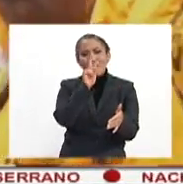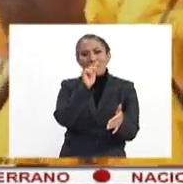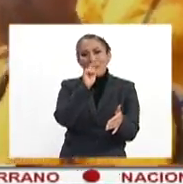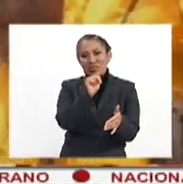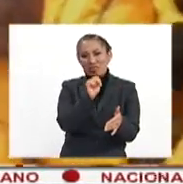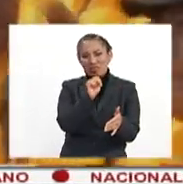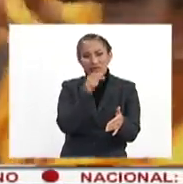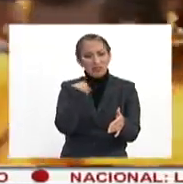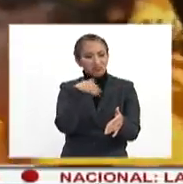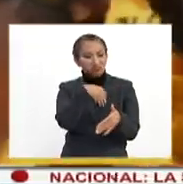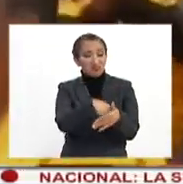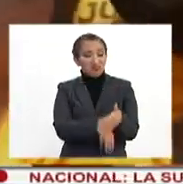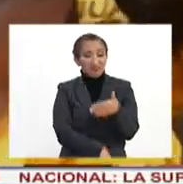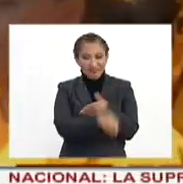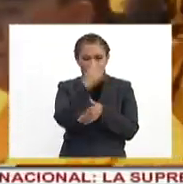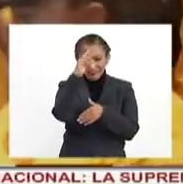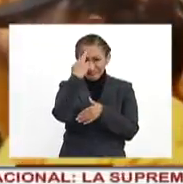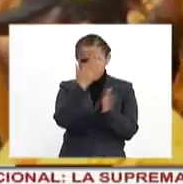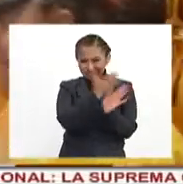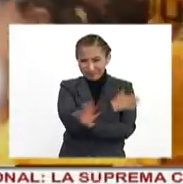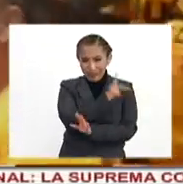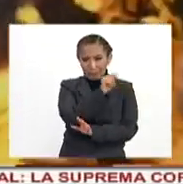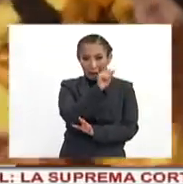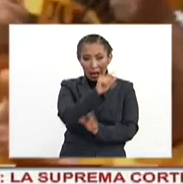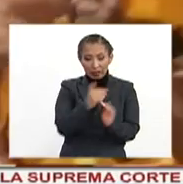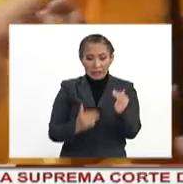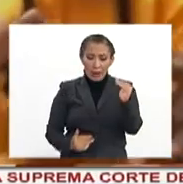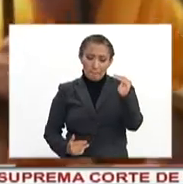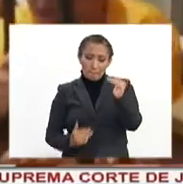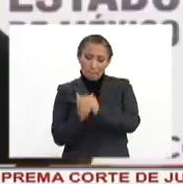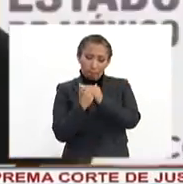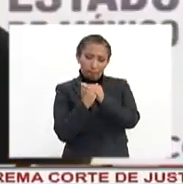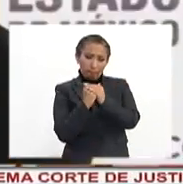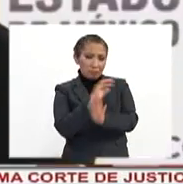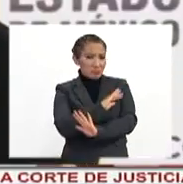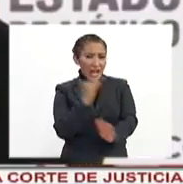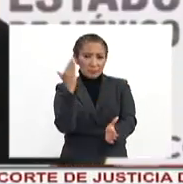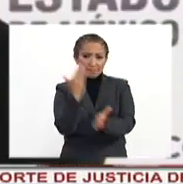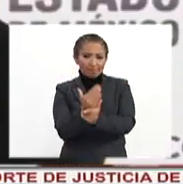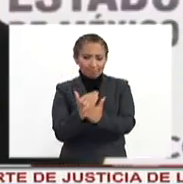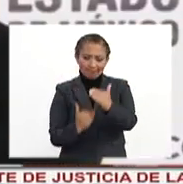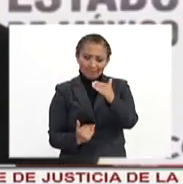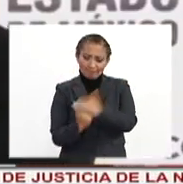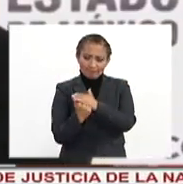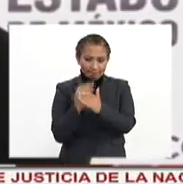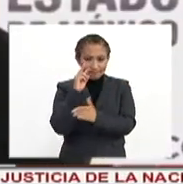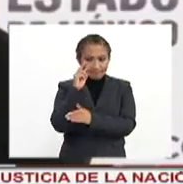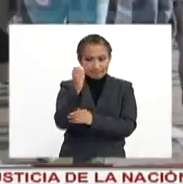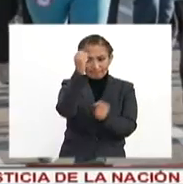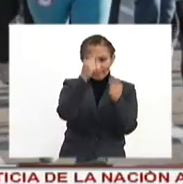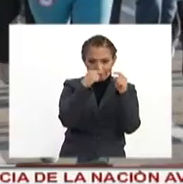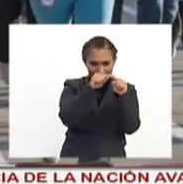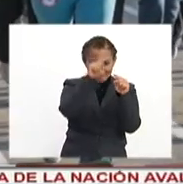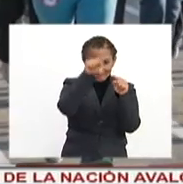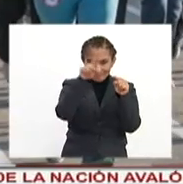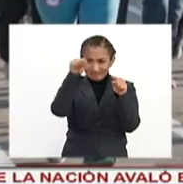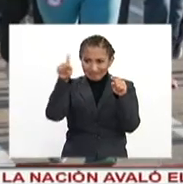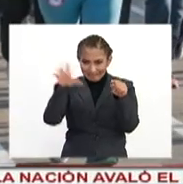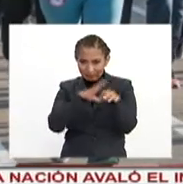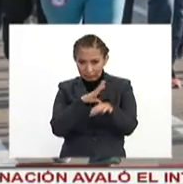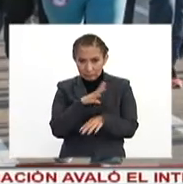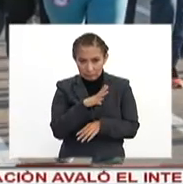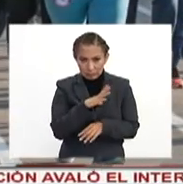Hay que recordar que Acción Nacional llegó en su punto más alto, lo veremos en algunos gráficos si